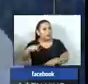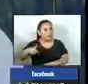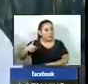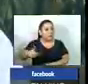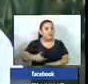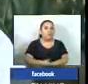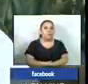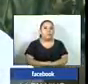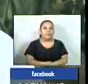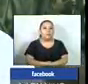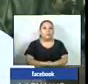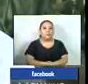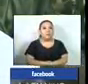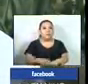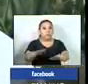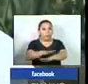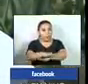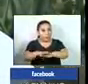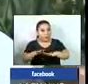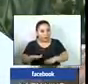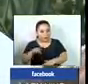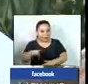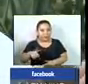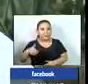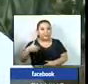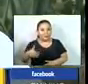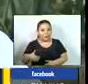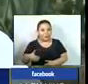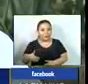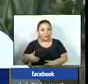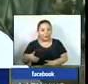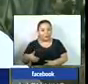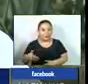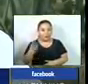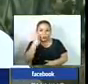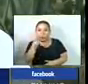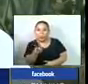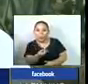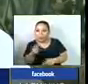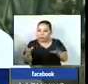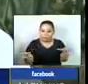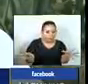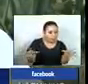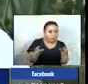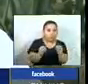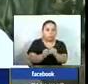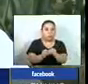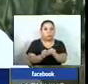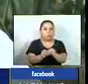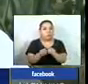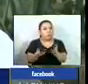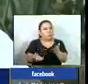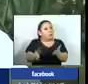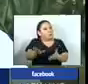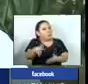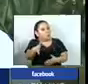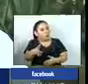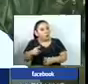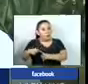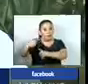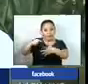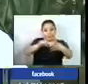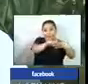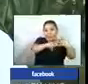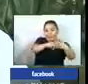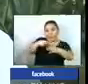año habrá que ver al final de este año como se da el consolidado hay como por finales de abril ya estaban